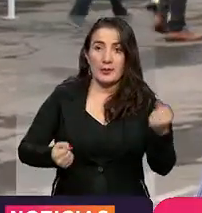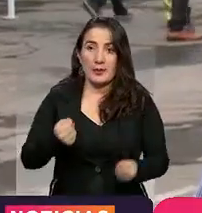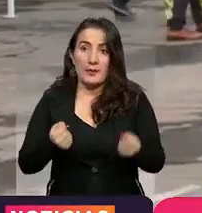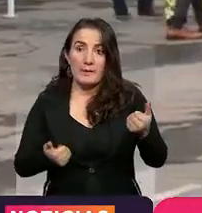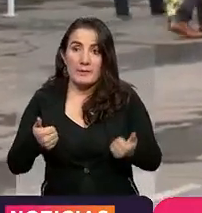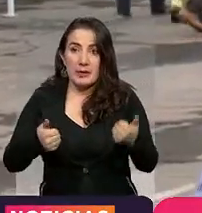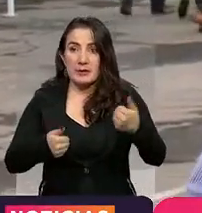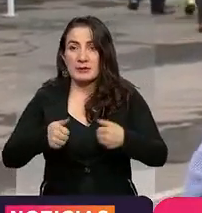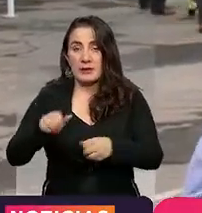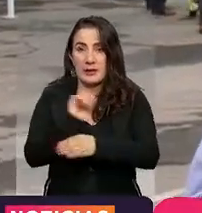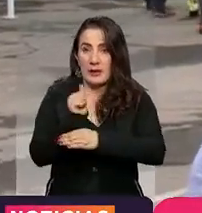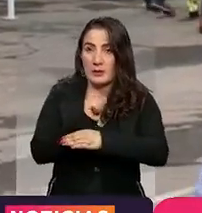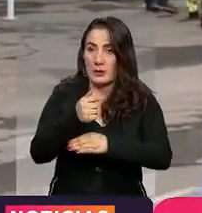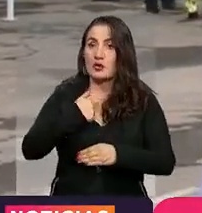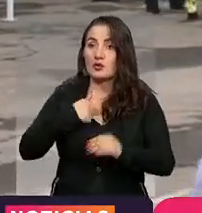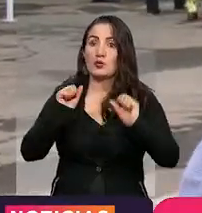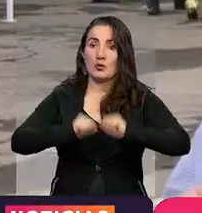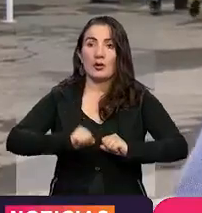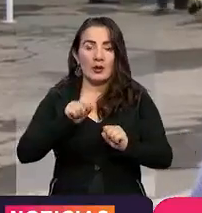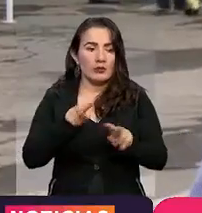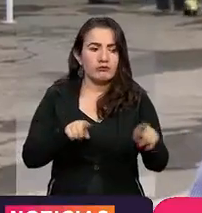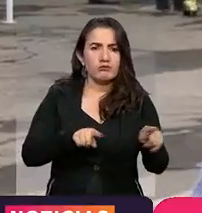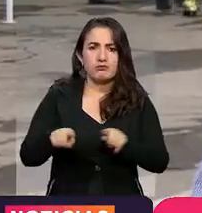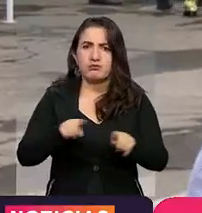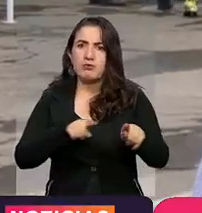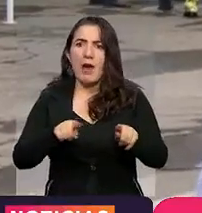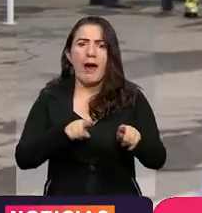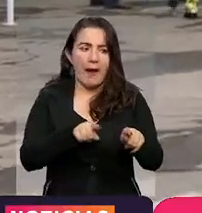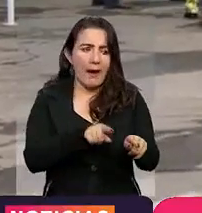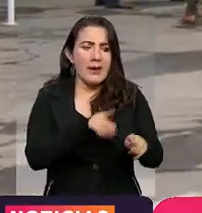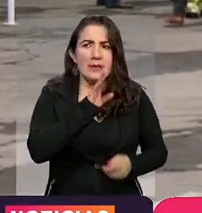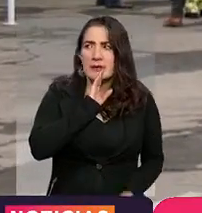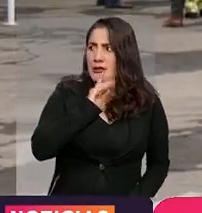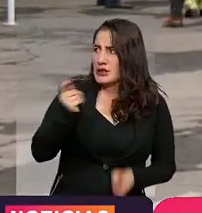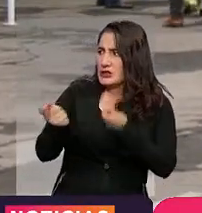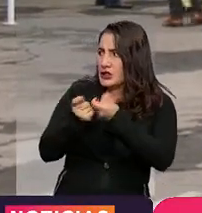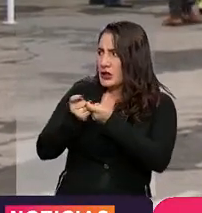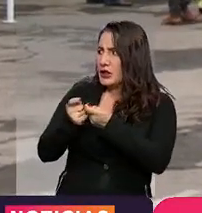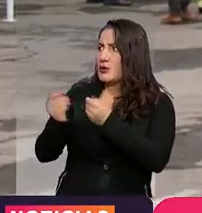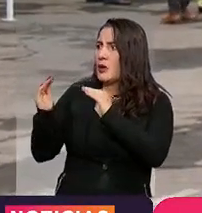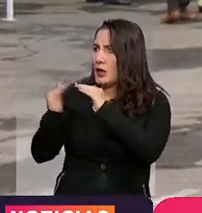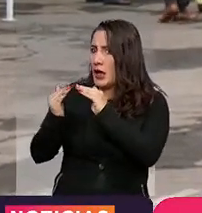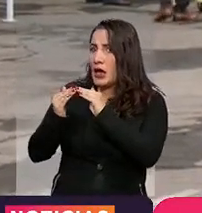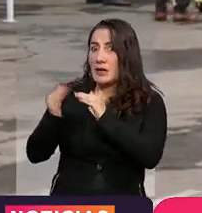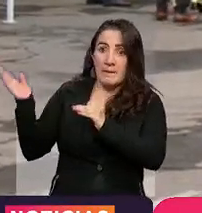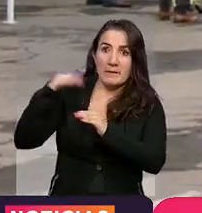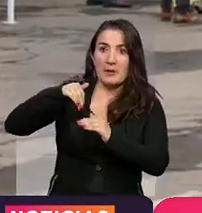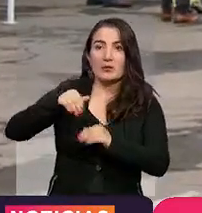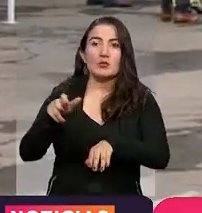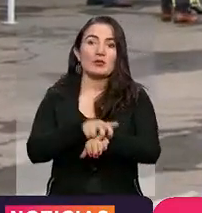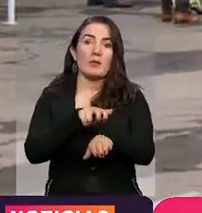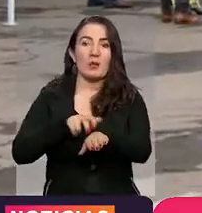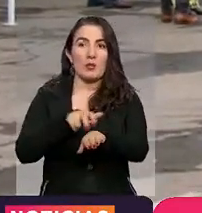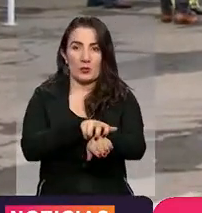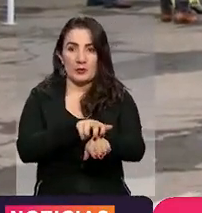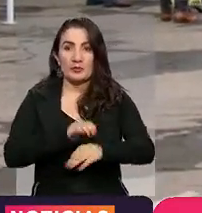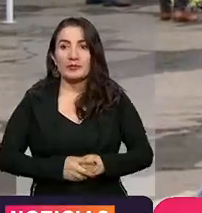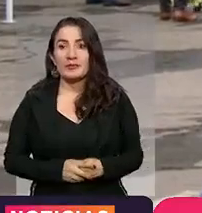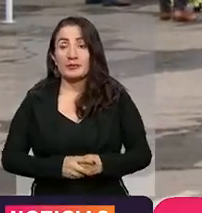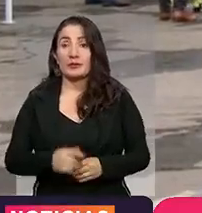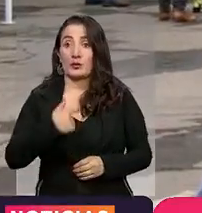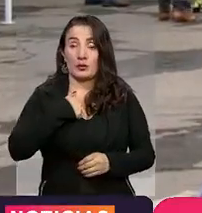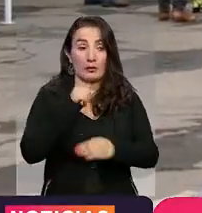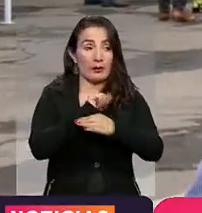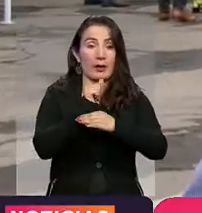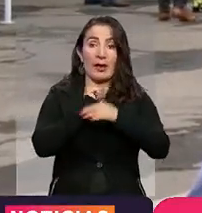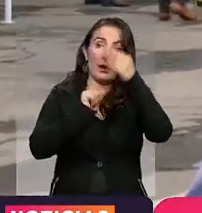camina y de esa manera yo puedo georreferenciar un círculo y decir, oiga, ¿quién vive a 5 cuadras para poder compartir? Asimismo, si yo tengo carro, yo